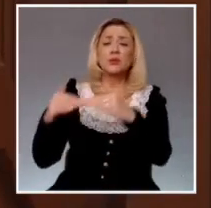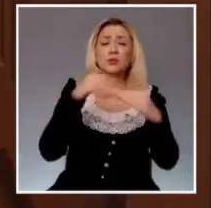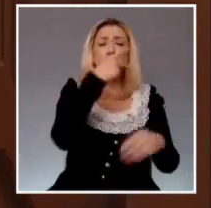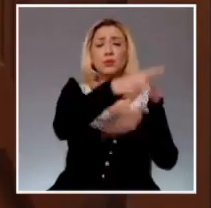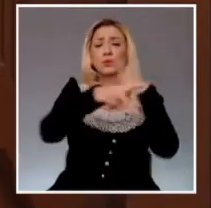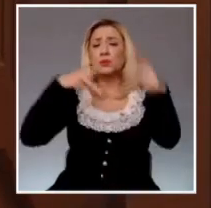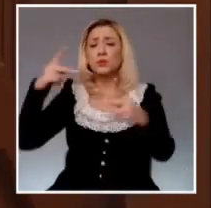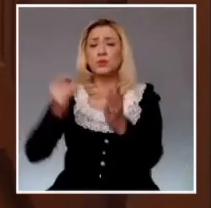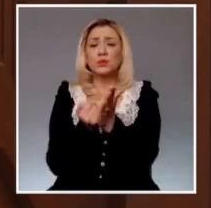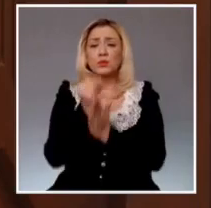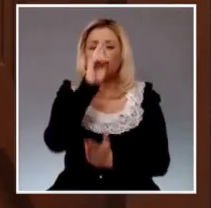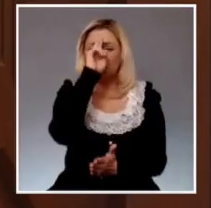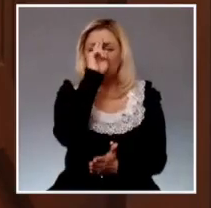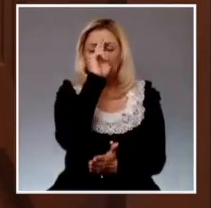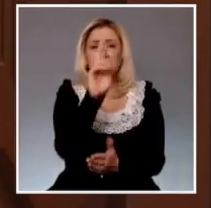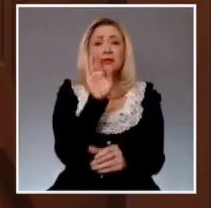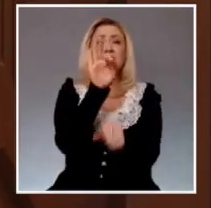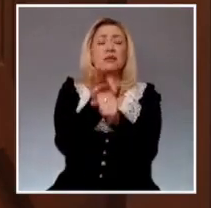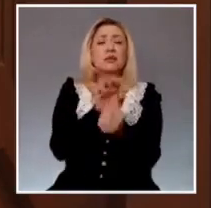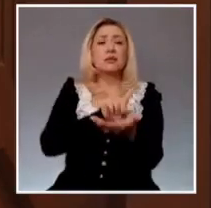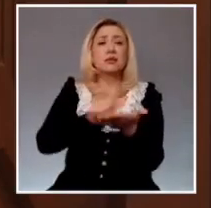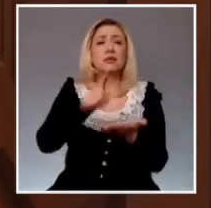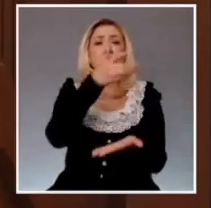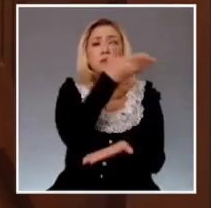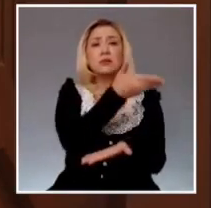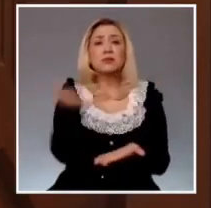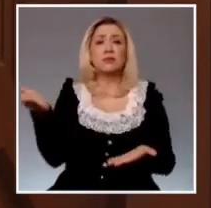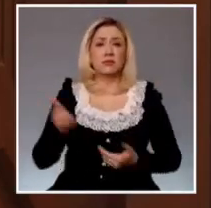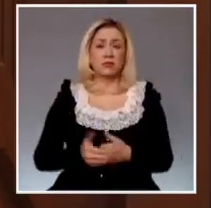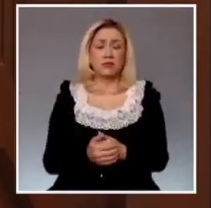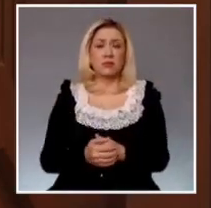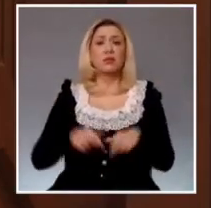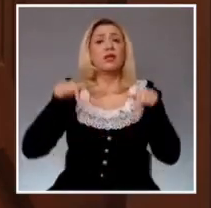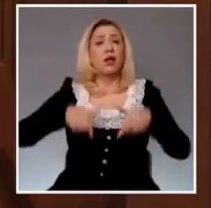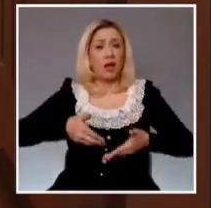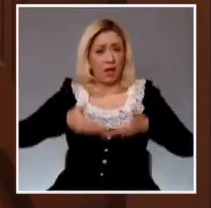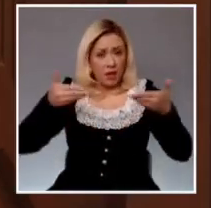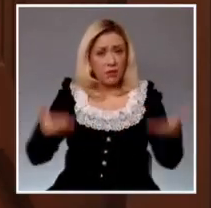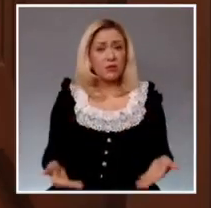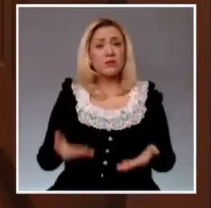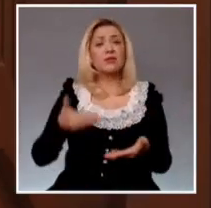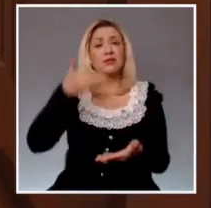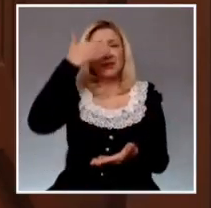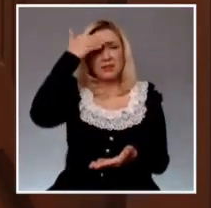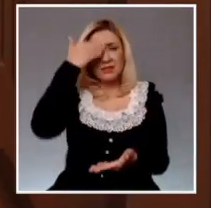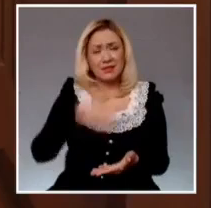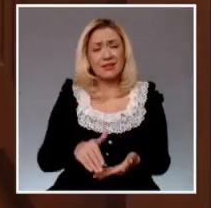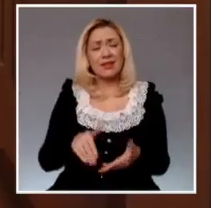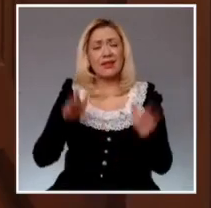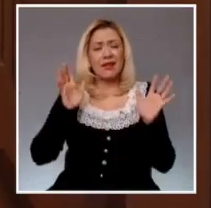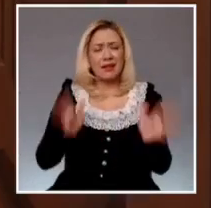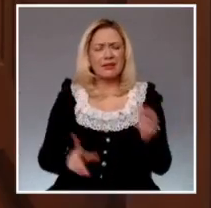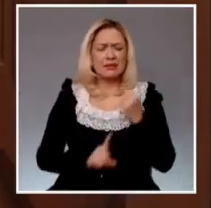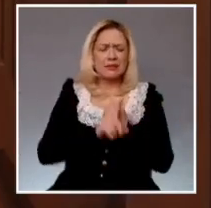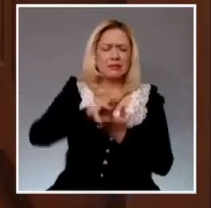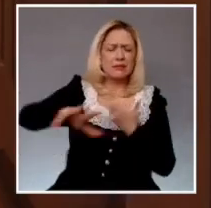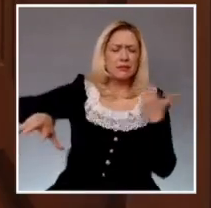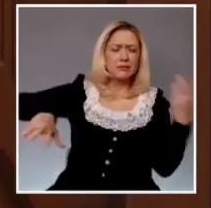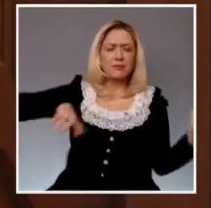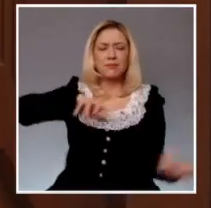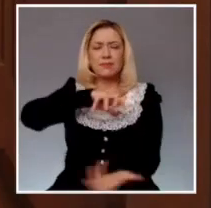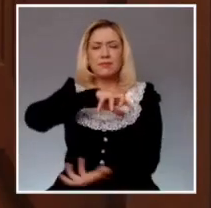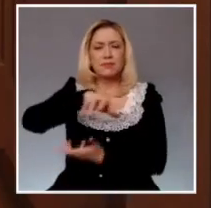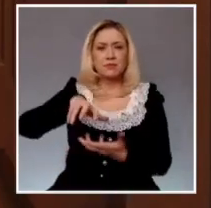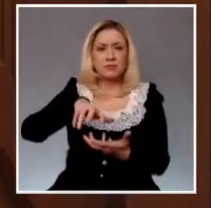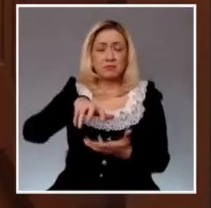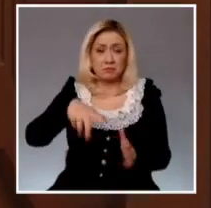derechos. Hoy, la situación que se nos presenta en un futuro inmediato no solo pone a prueba al Poder